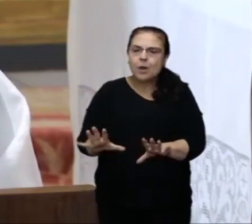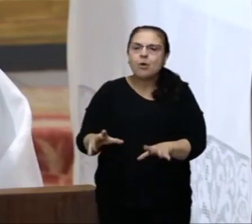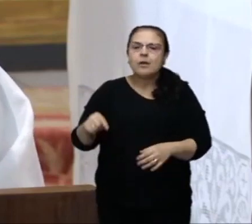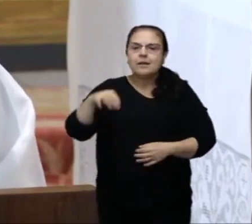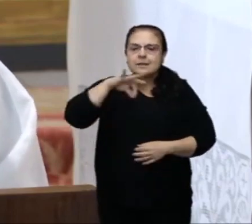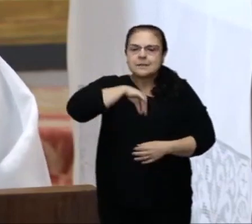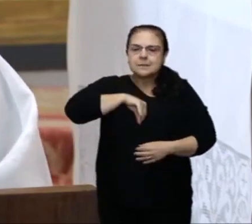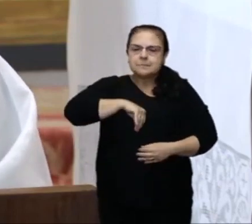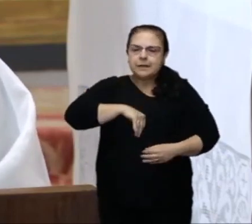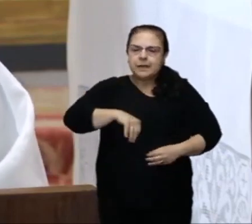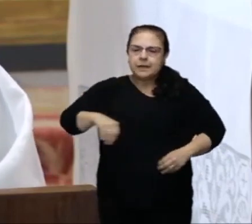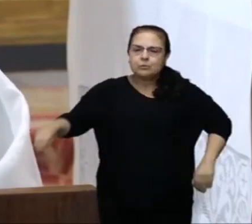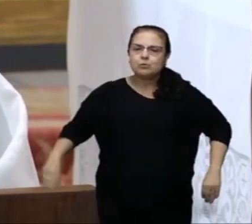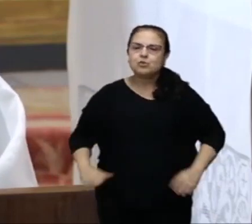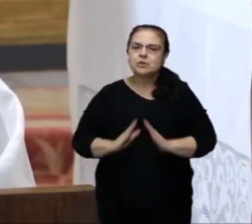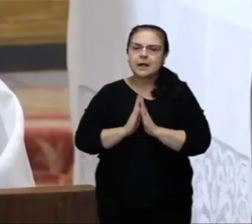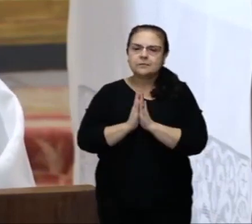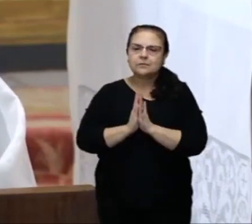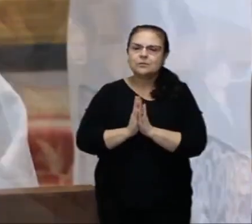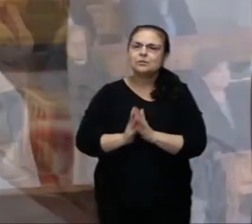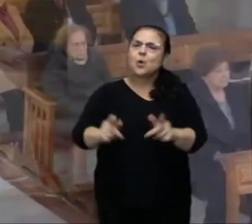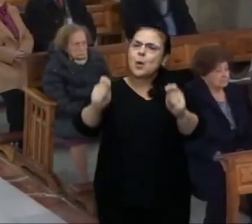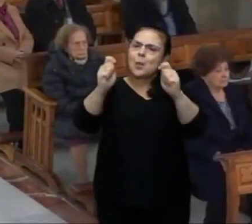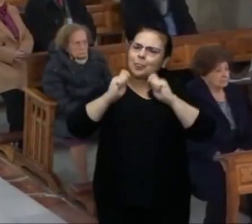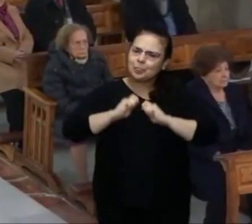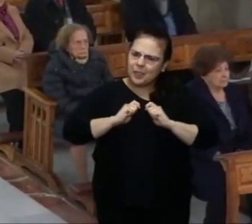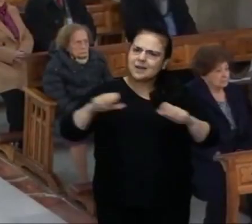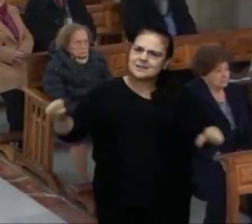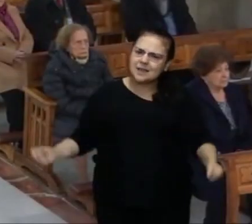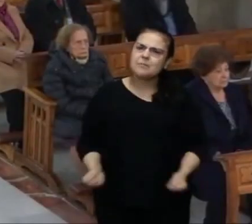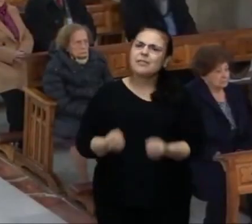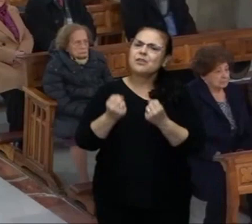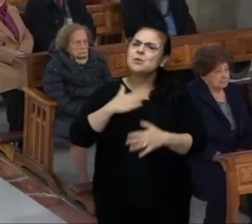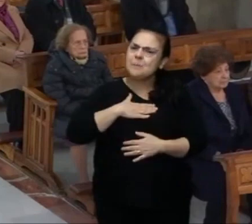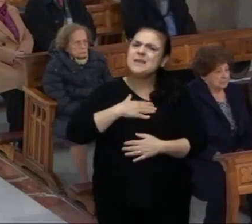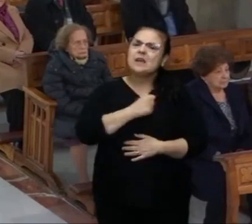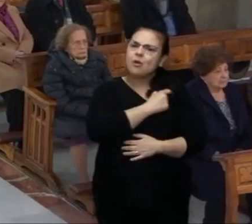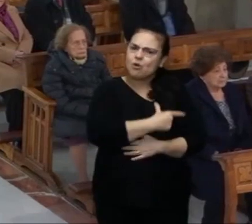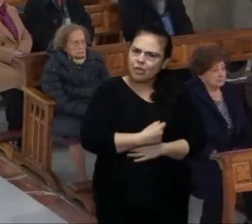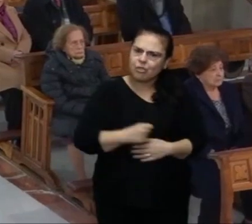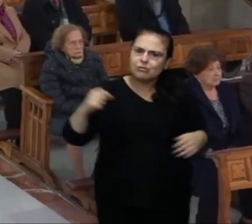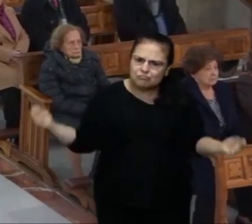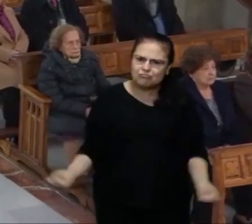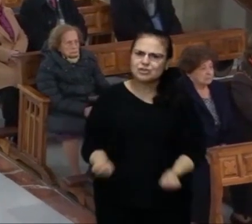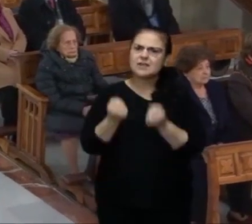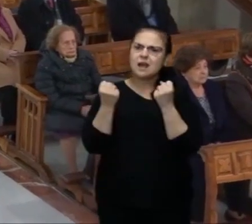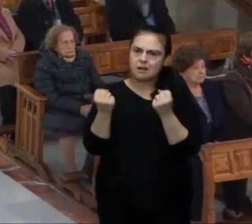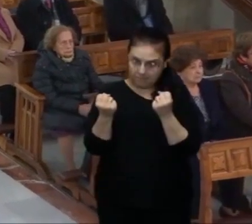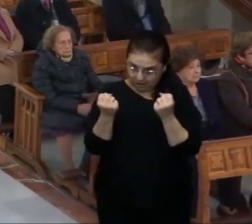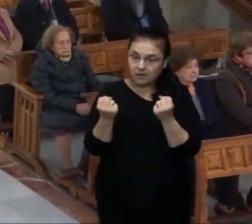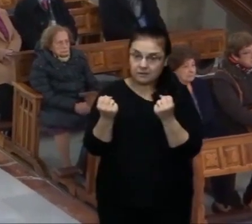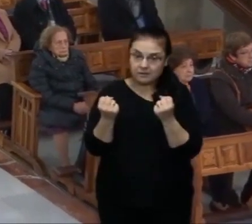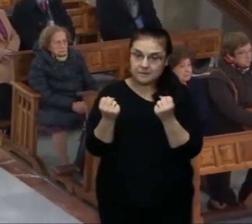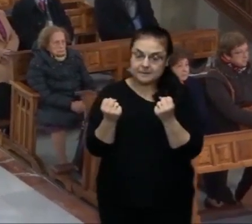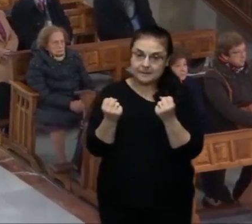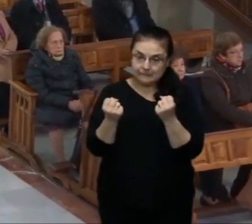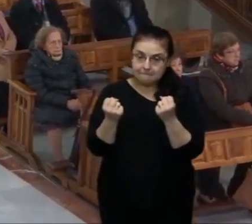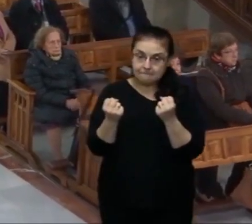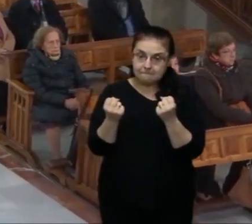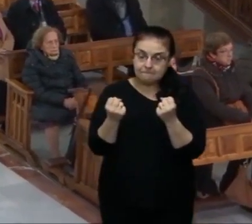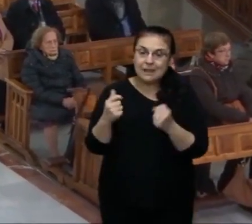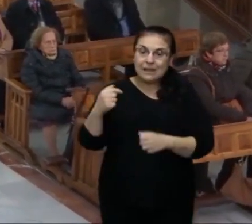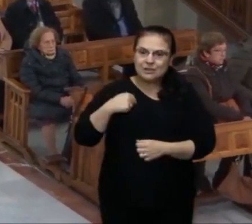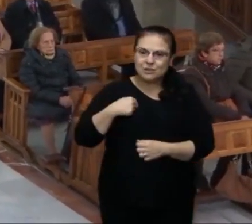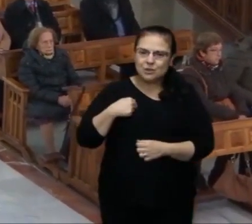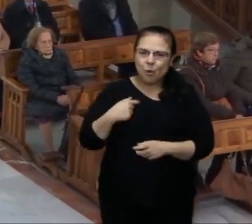Santo darme la salvación, o sea, redimir mi corazón. ¿Le dejo? Tengo que cambiar